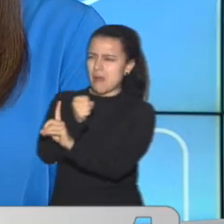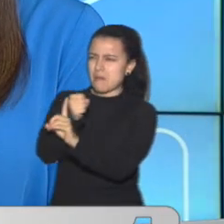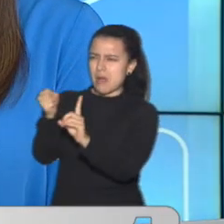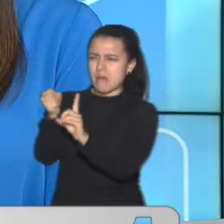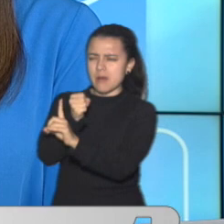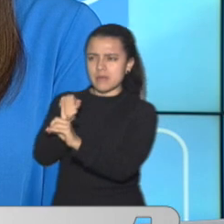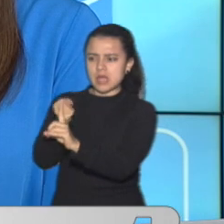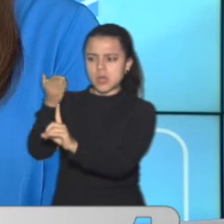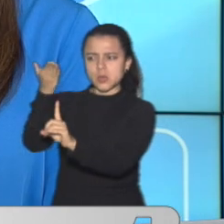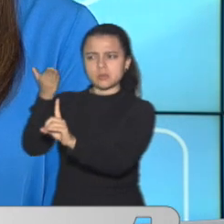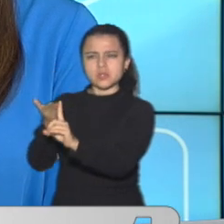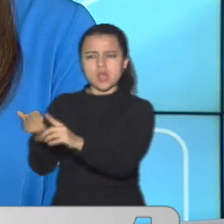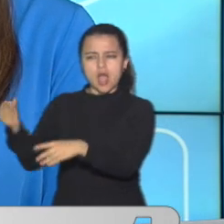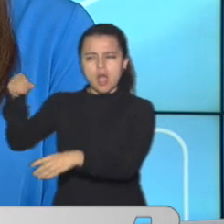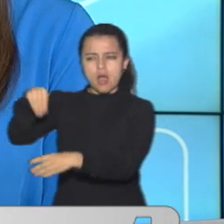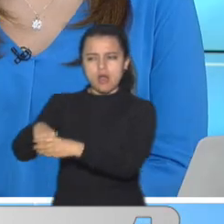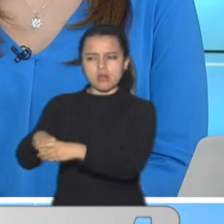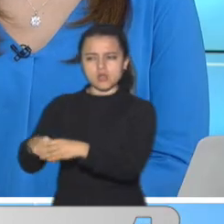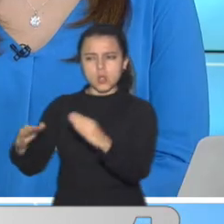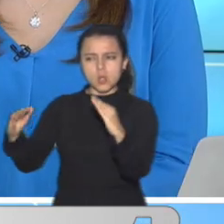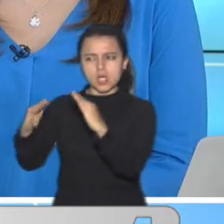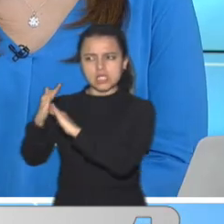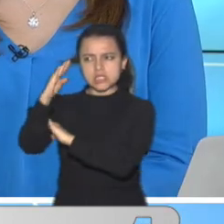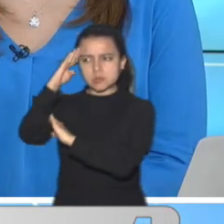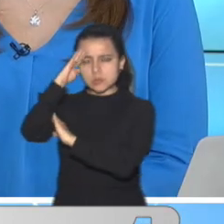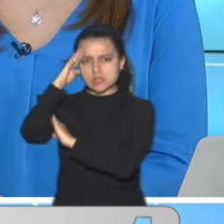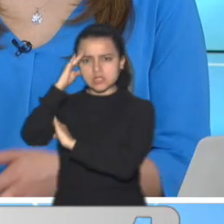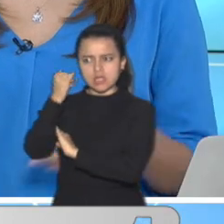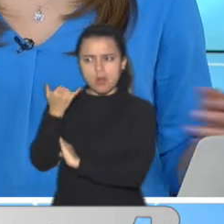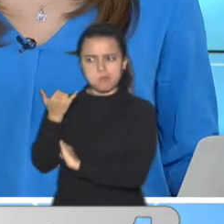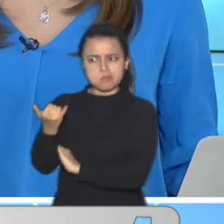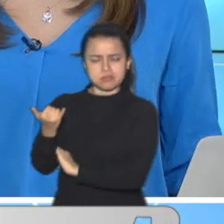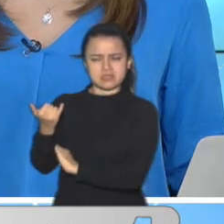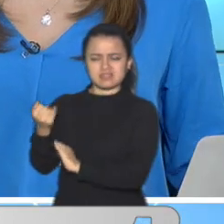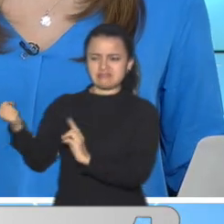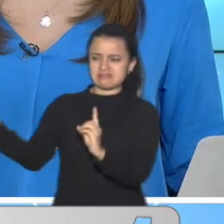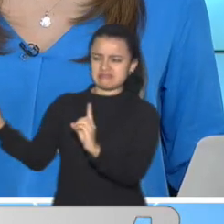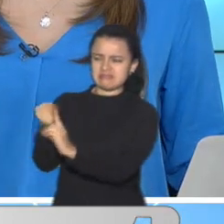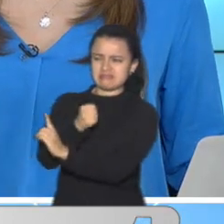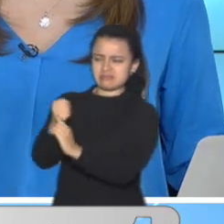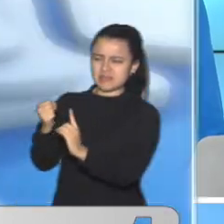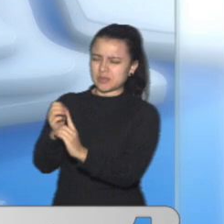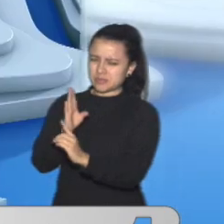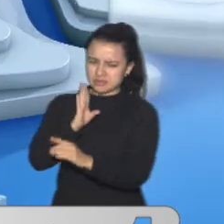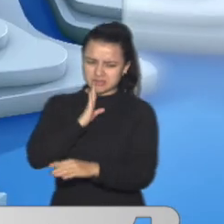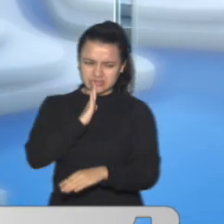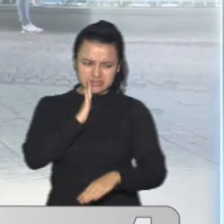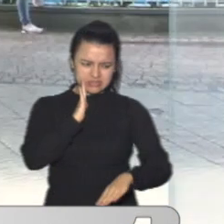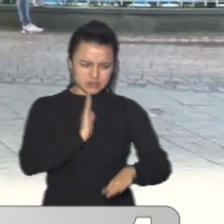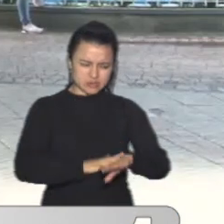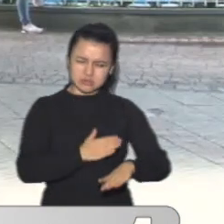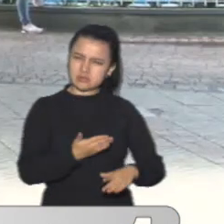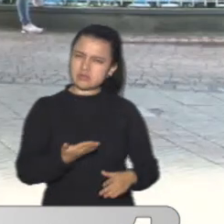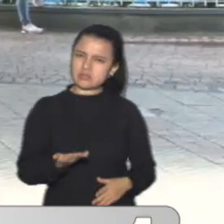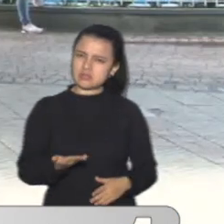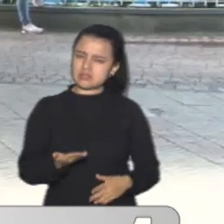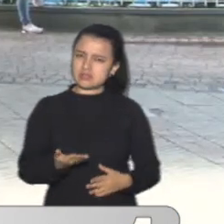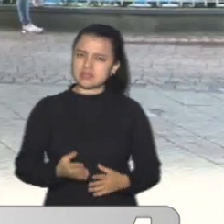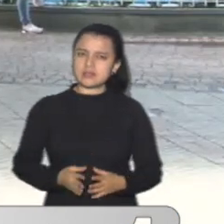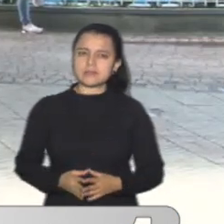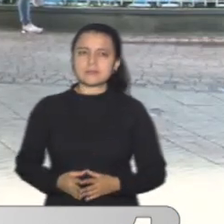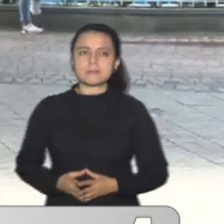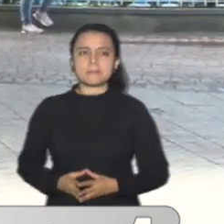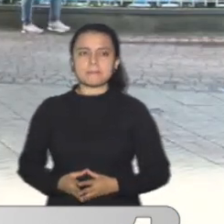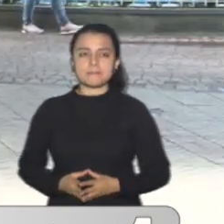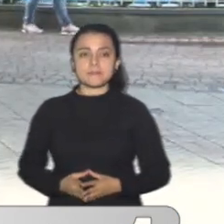el hecho quedó registrado en vídeo natal y ayala quienes son los agresores buenas tardes hola luisa